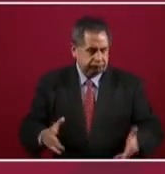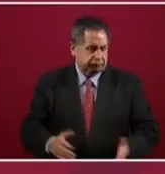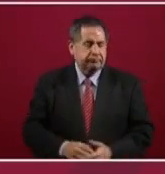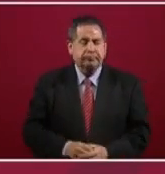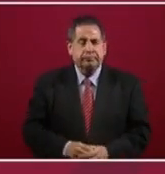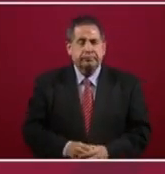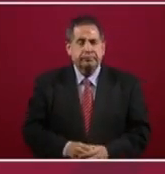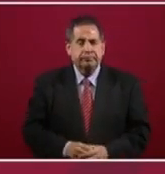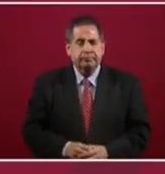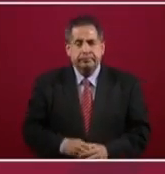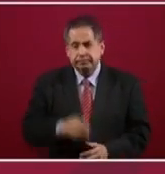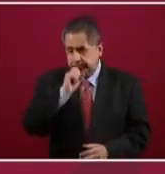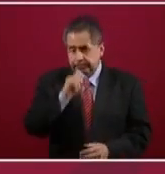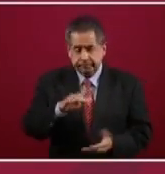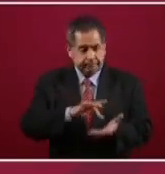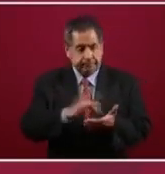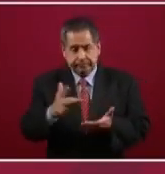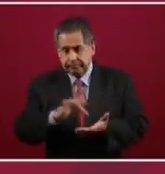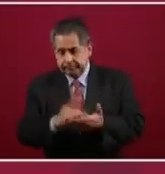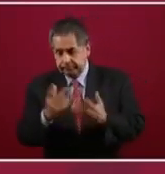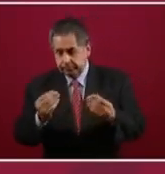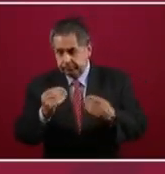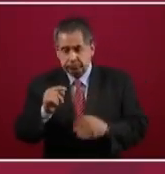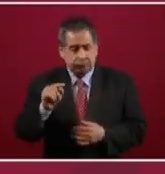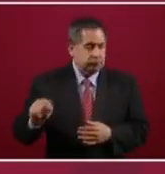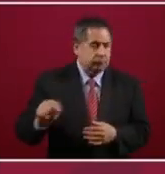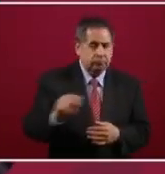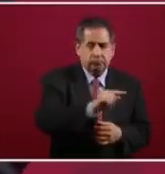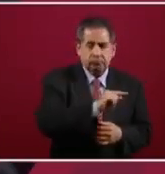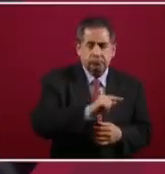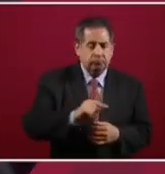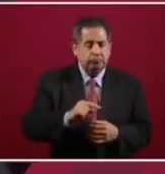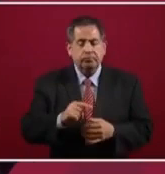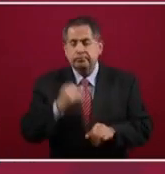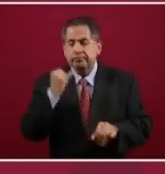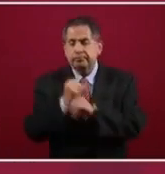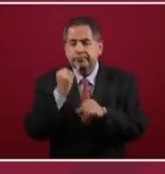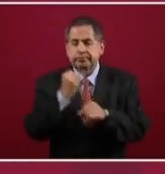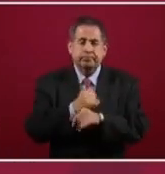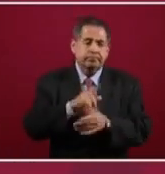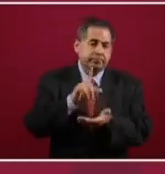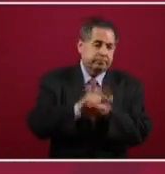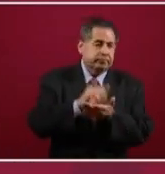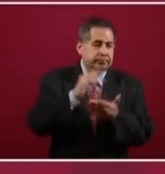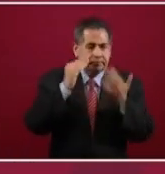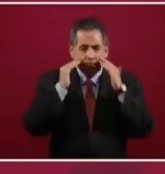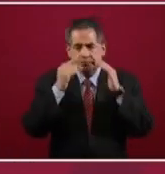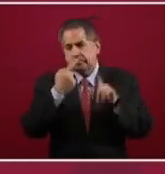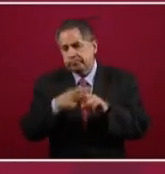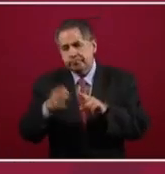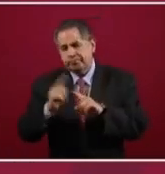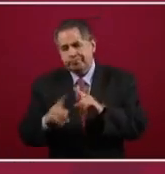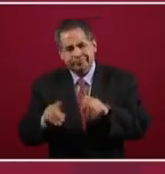Y sobre todo agradecerle mucho a las benditas redes sociales,